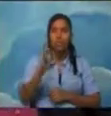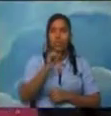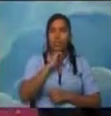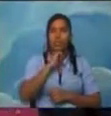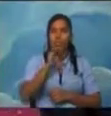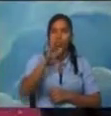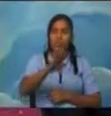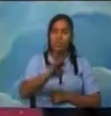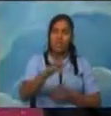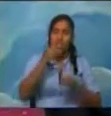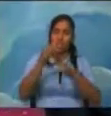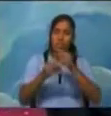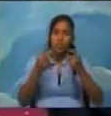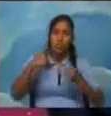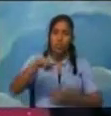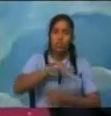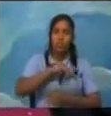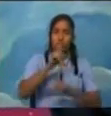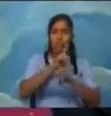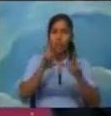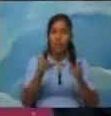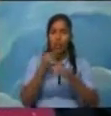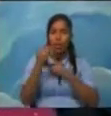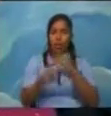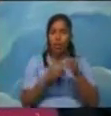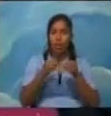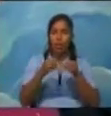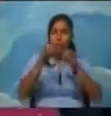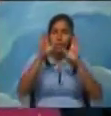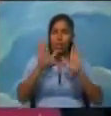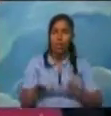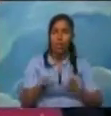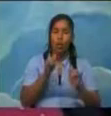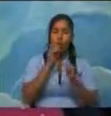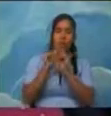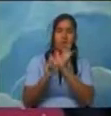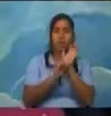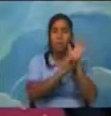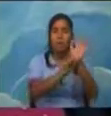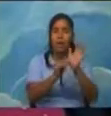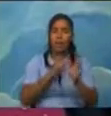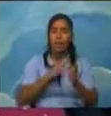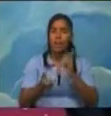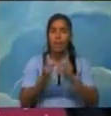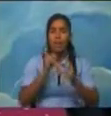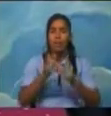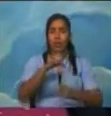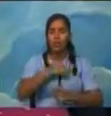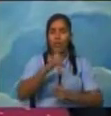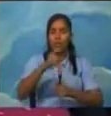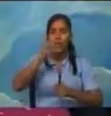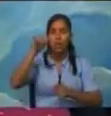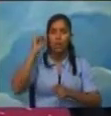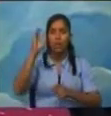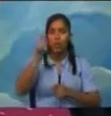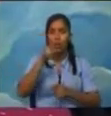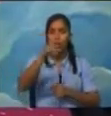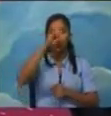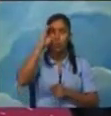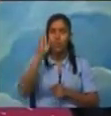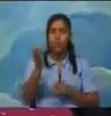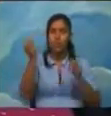con vosotros, y no os hagáis escultura o imagen de ninguna cosa que Jehová tu Dios te